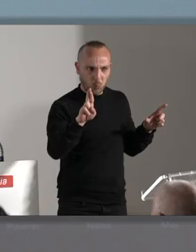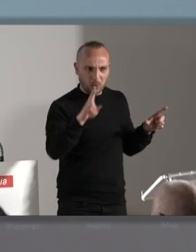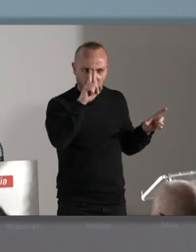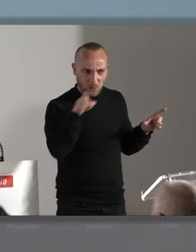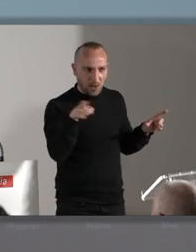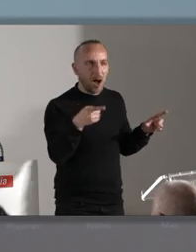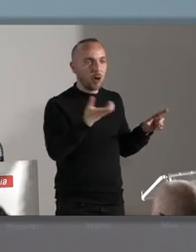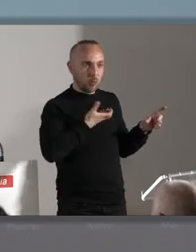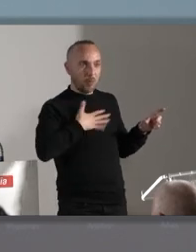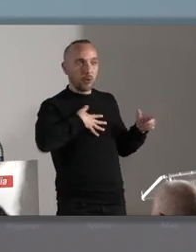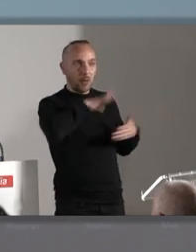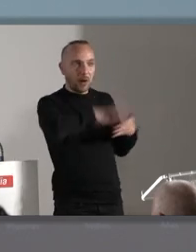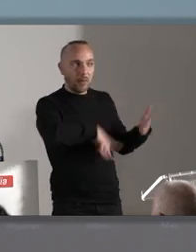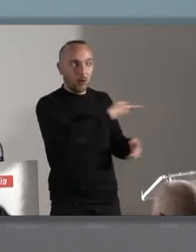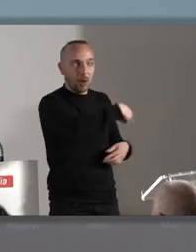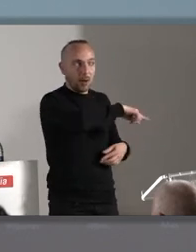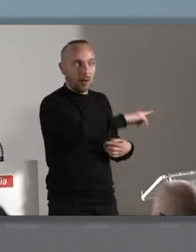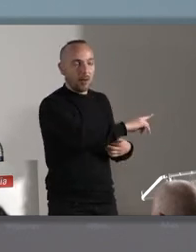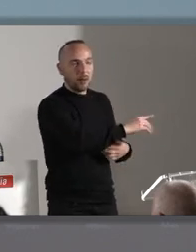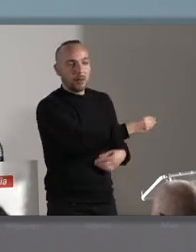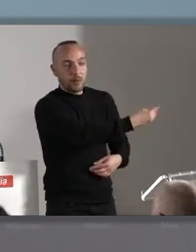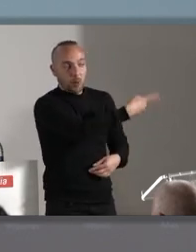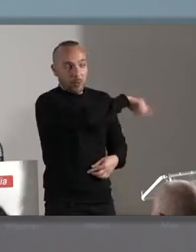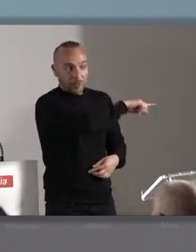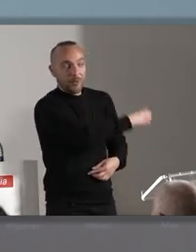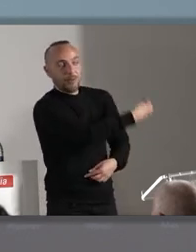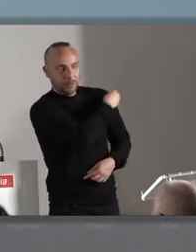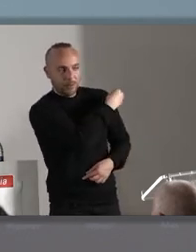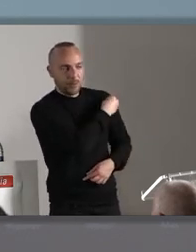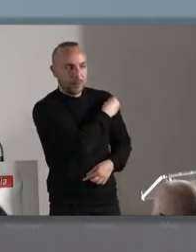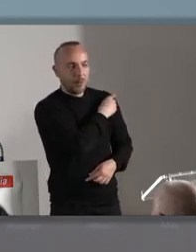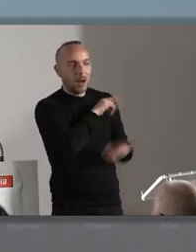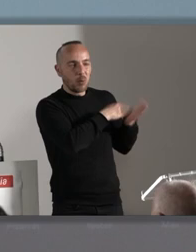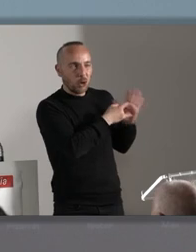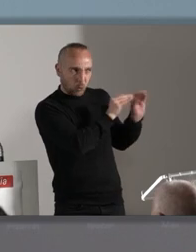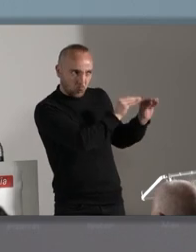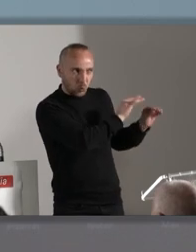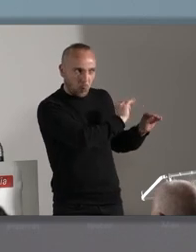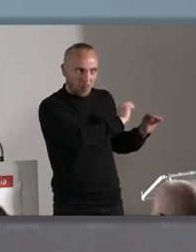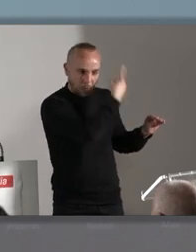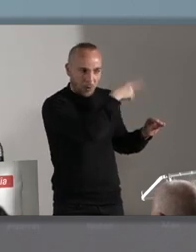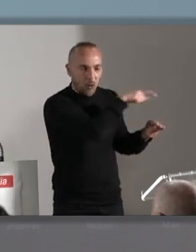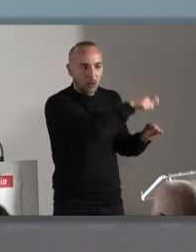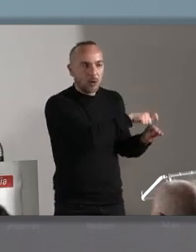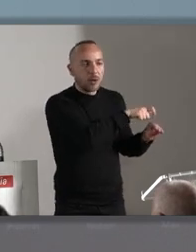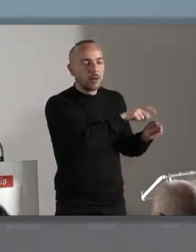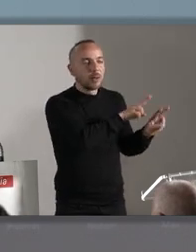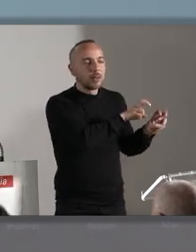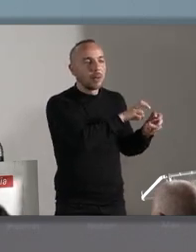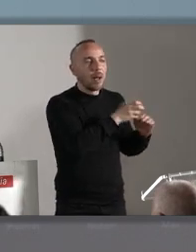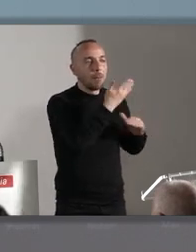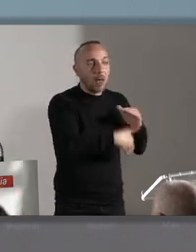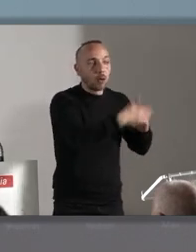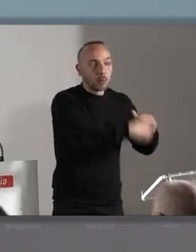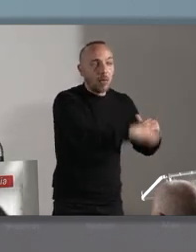de Barcelona no requeríais, digamos, que nuestro primer proyecto, que era el de Princesa, cumpliera los plazos que se esperaba,